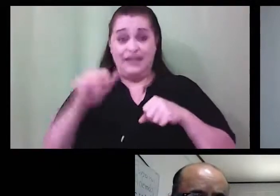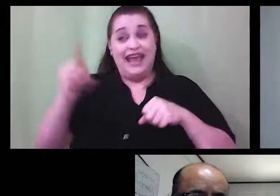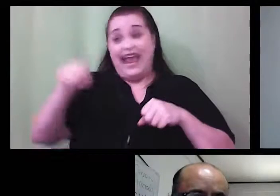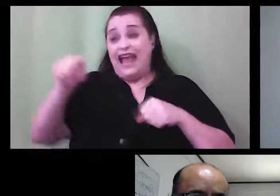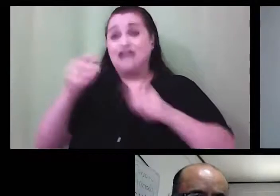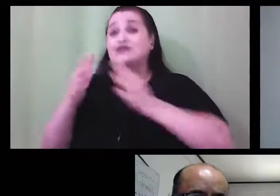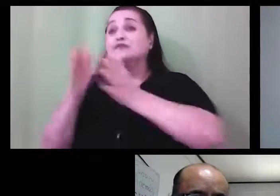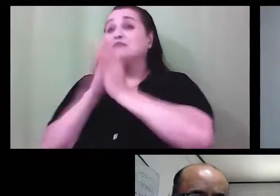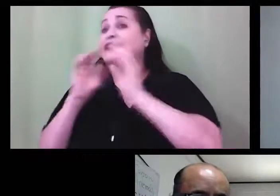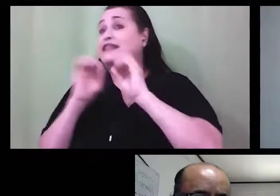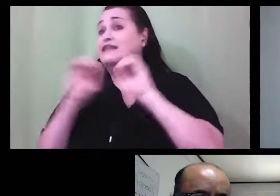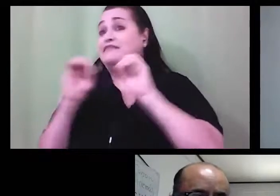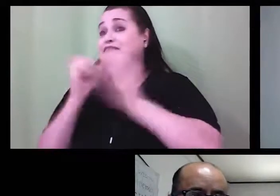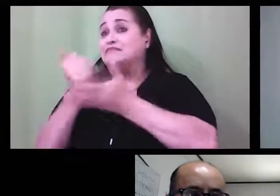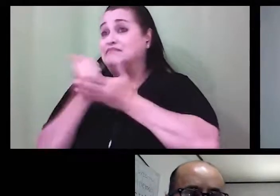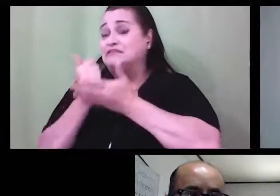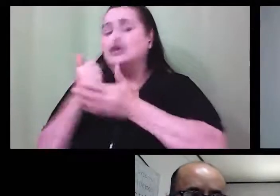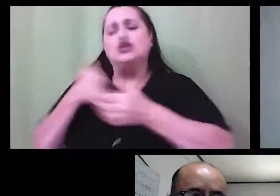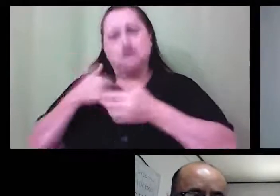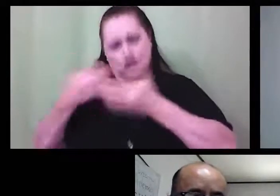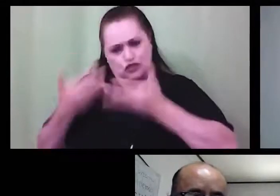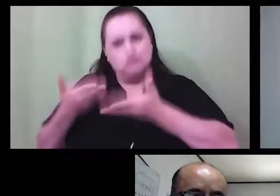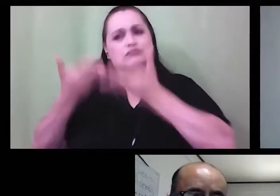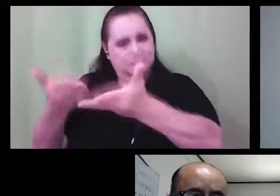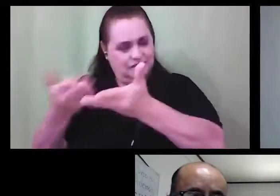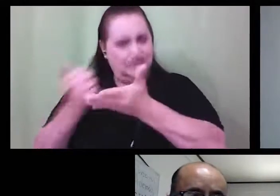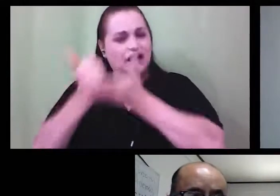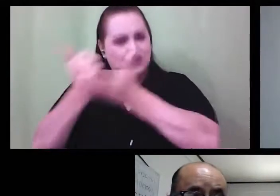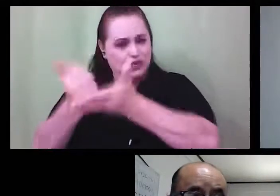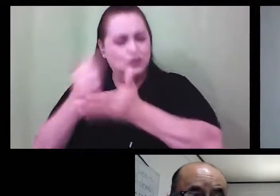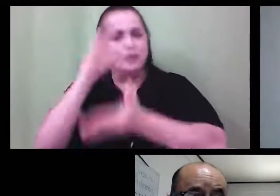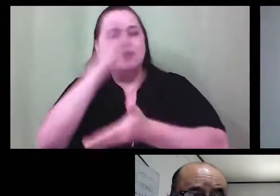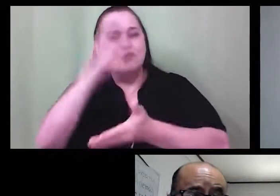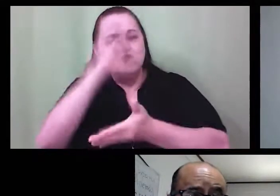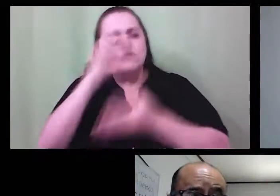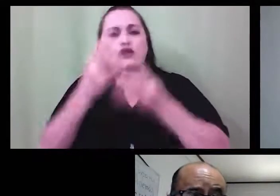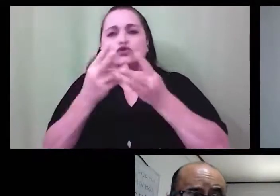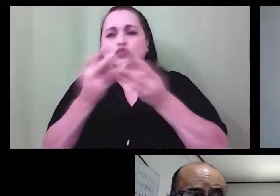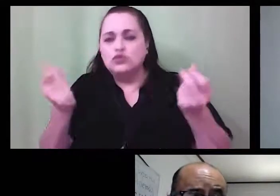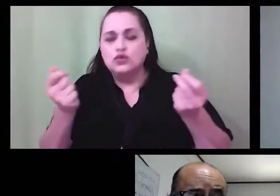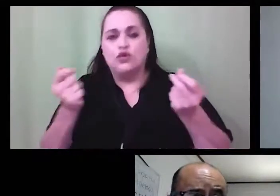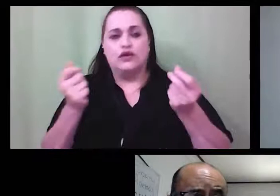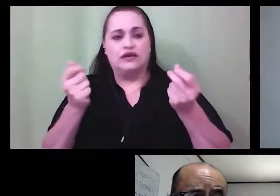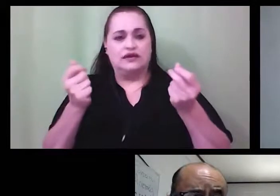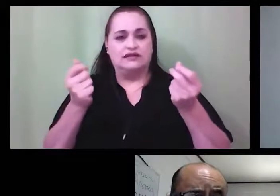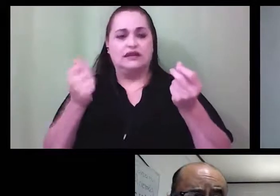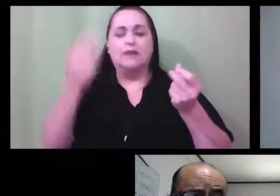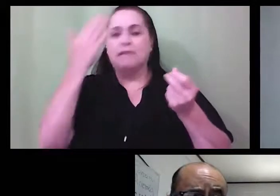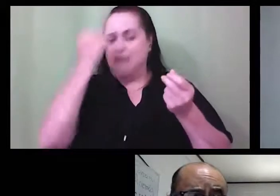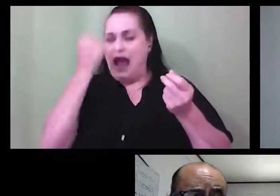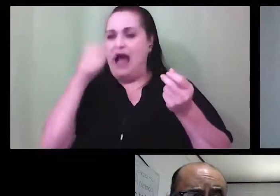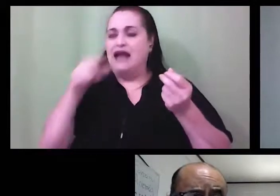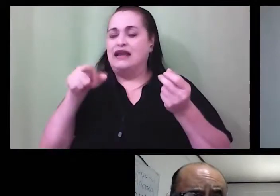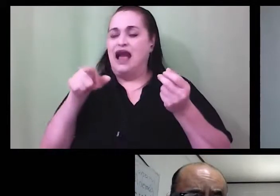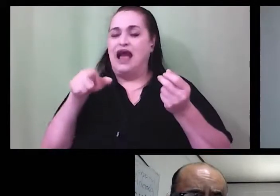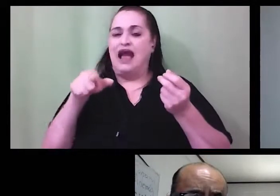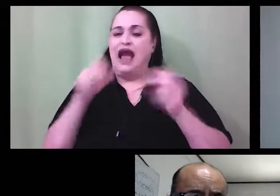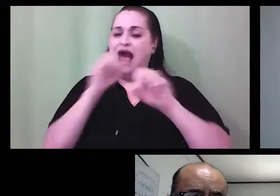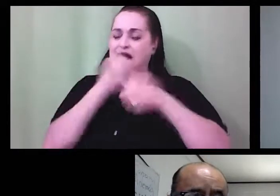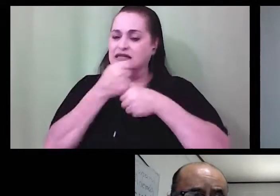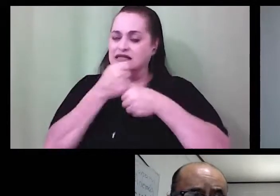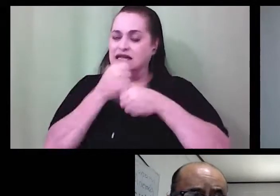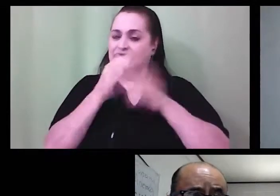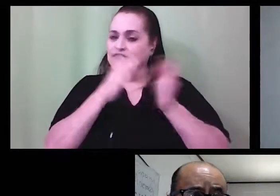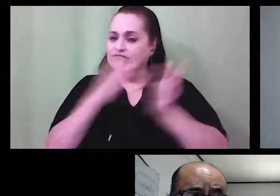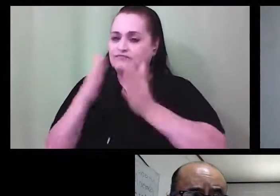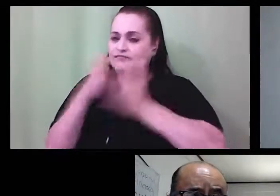pidan la ayuda, nosotros se las hemos dado. Hemos buscado soluciones para que Carlos logre hacer